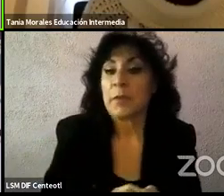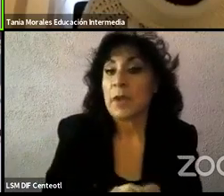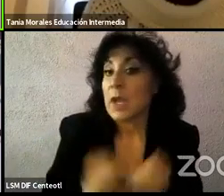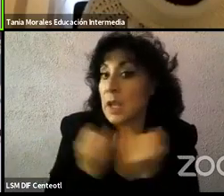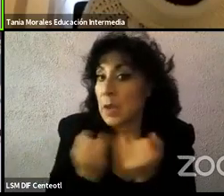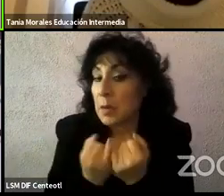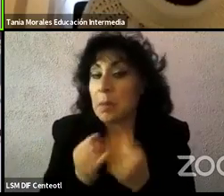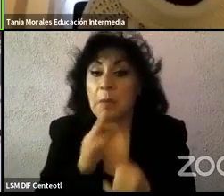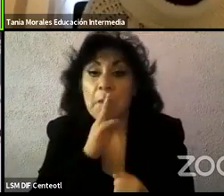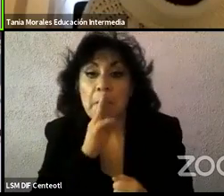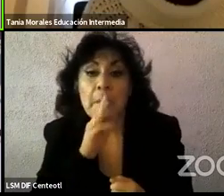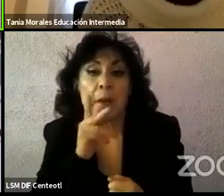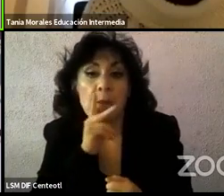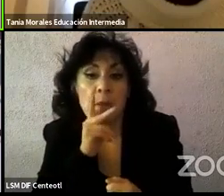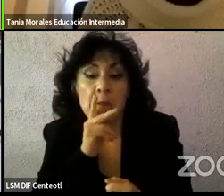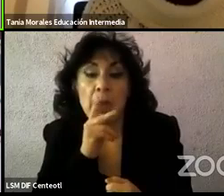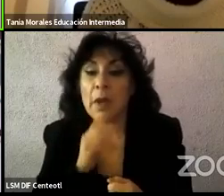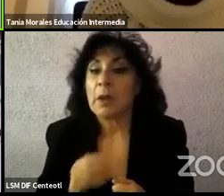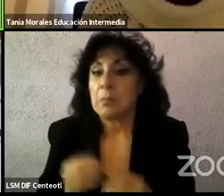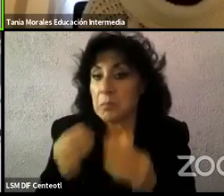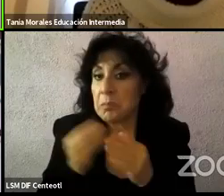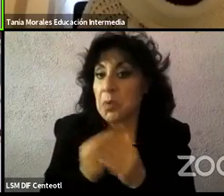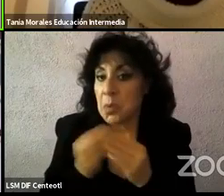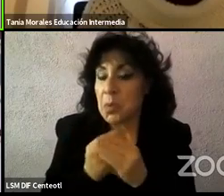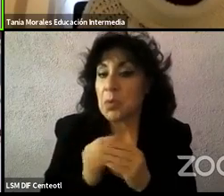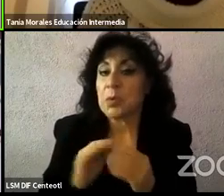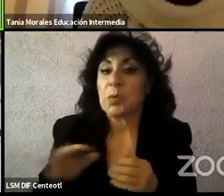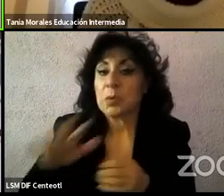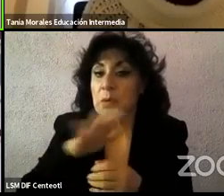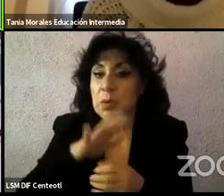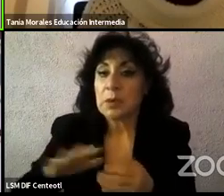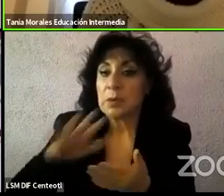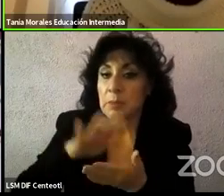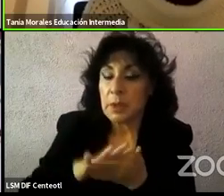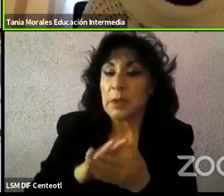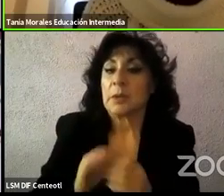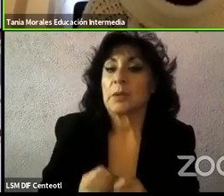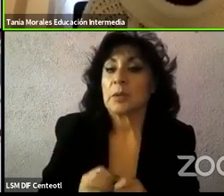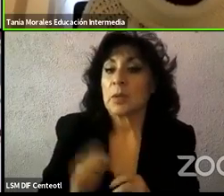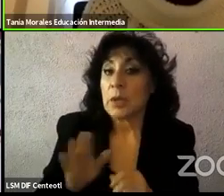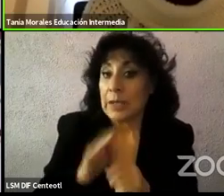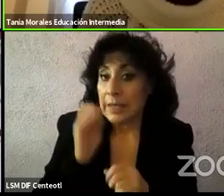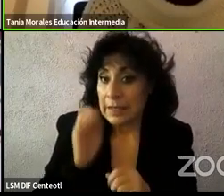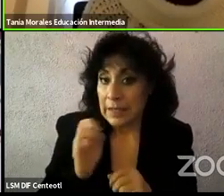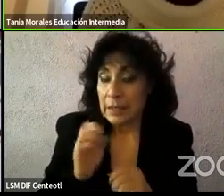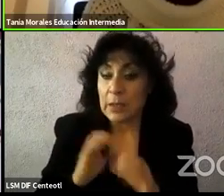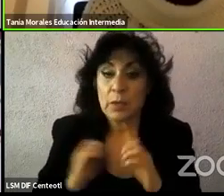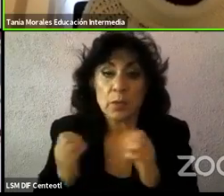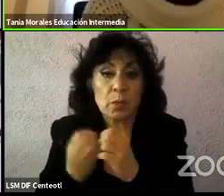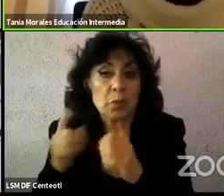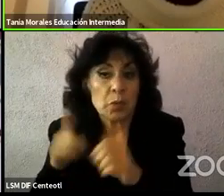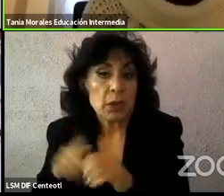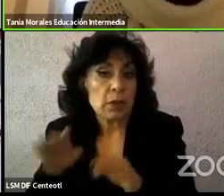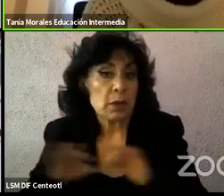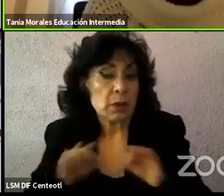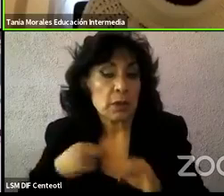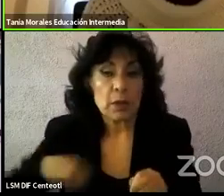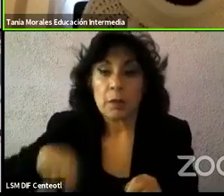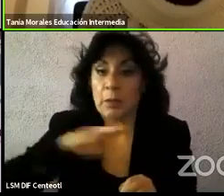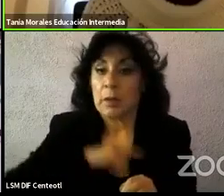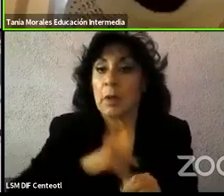padres, y esas son las comunidades con las que estamos trabajando. También tenemos proyectos para